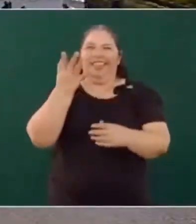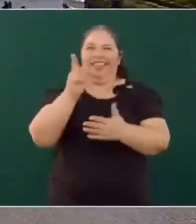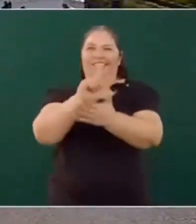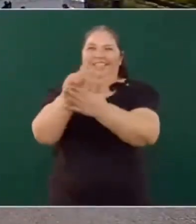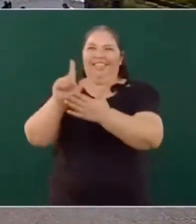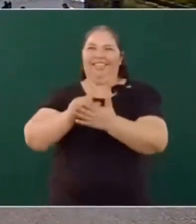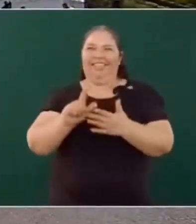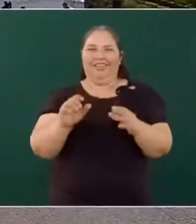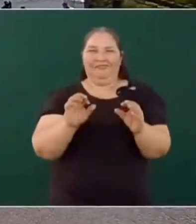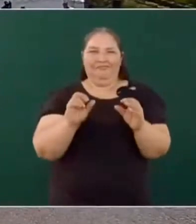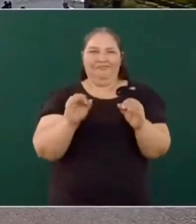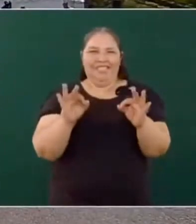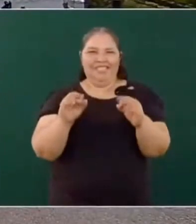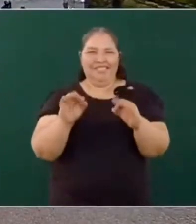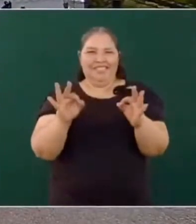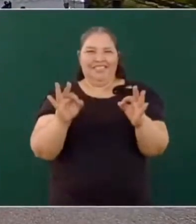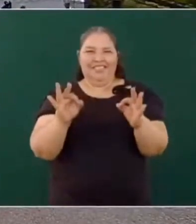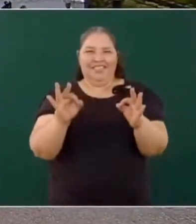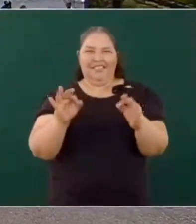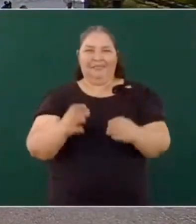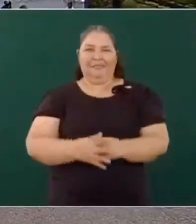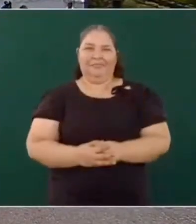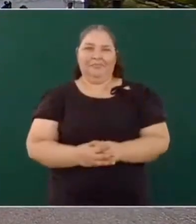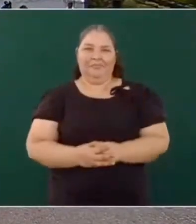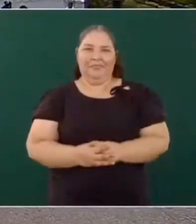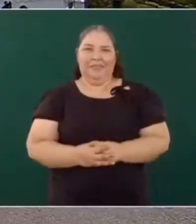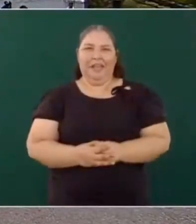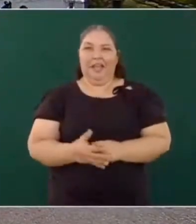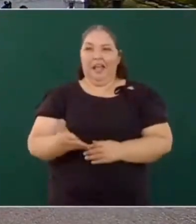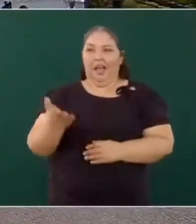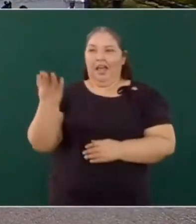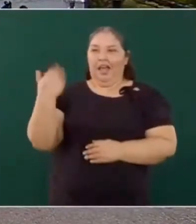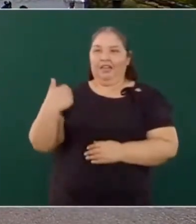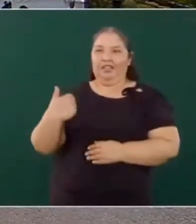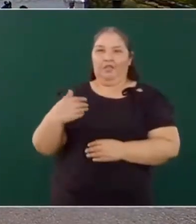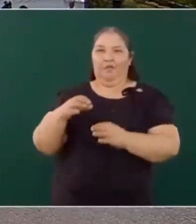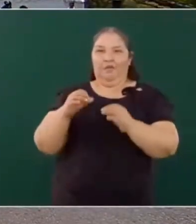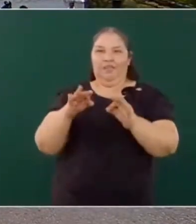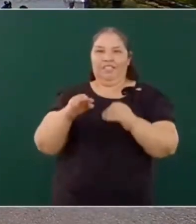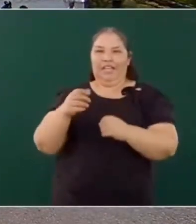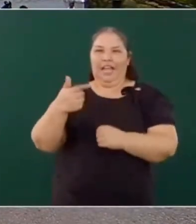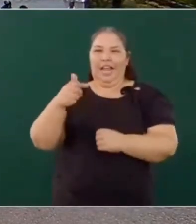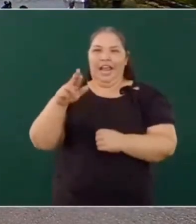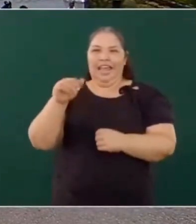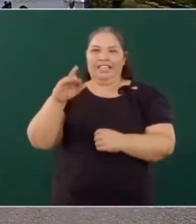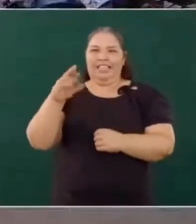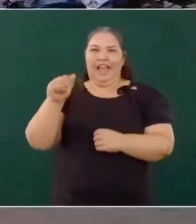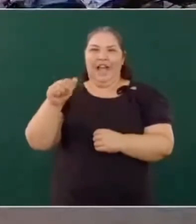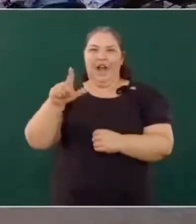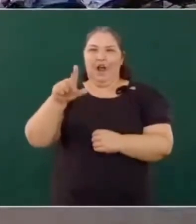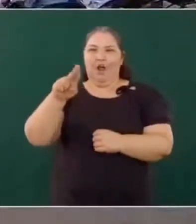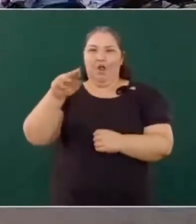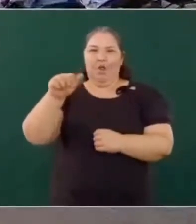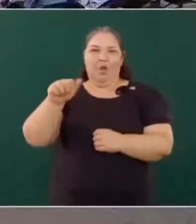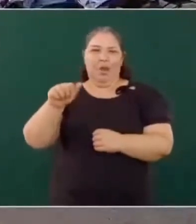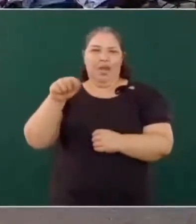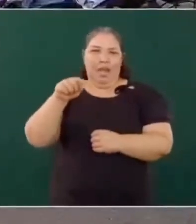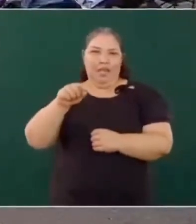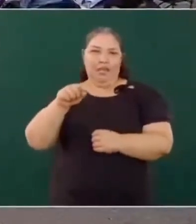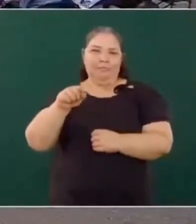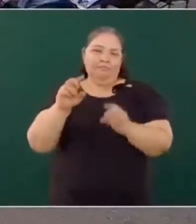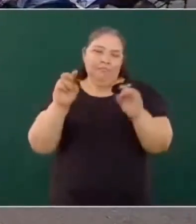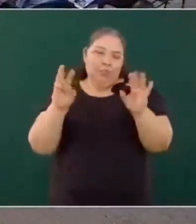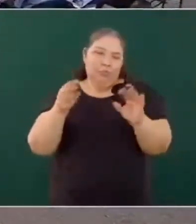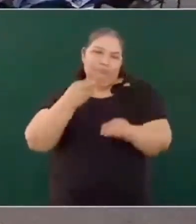esa oficina que ocupaba García Luna, que ni debió quedarse ahí, pero